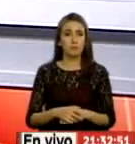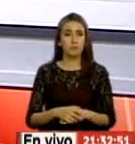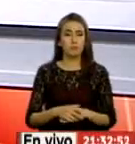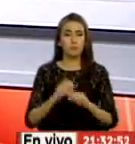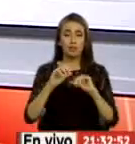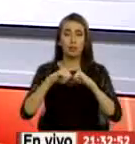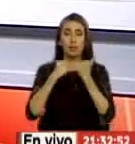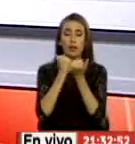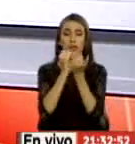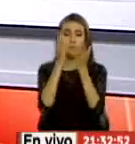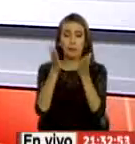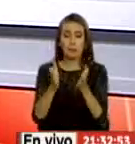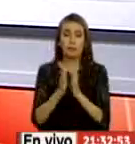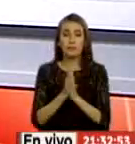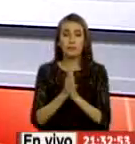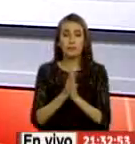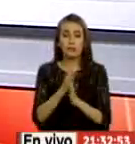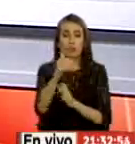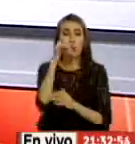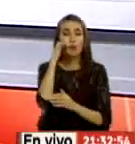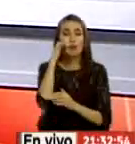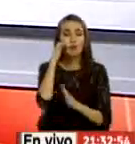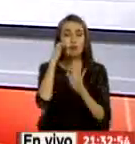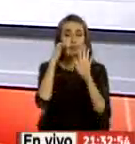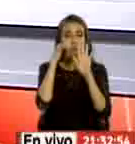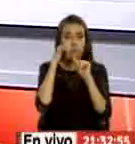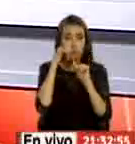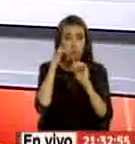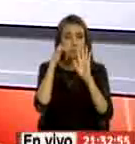Asambleísta, buenas noches. ¿Nos escucha?